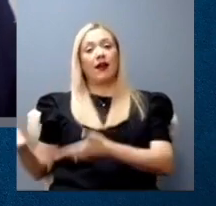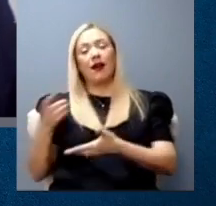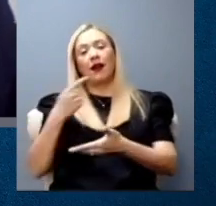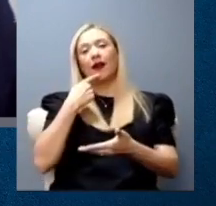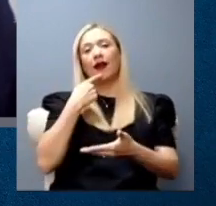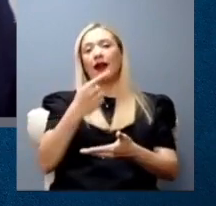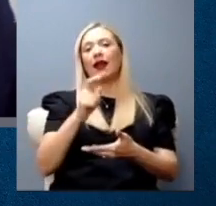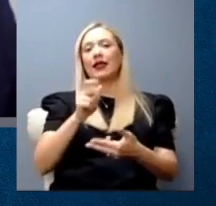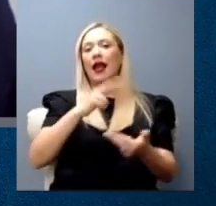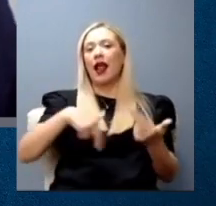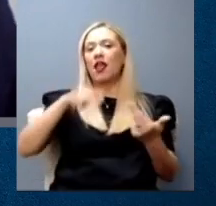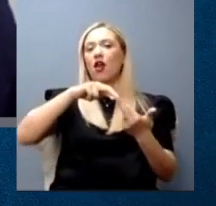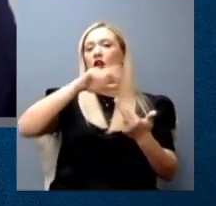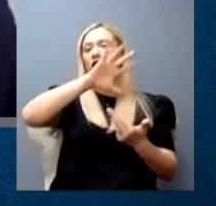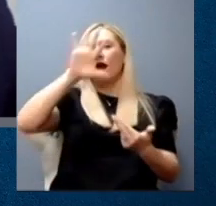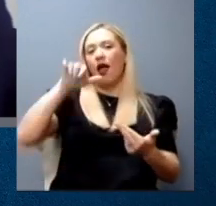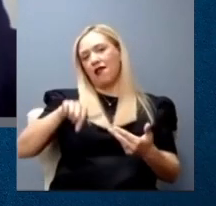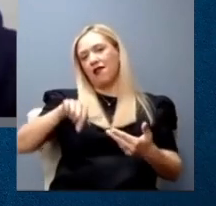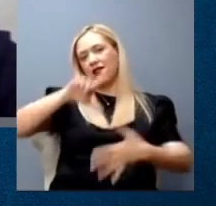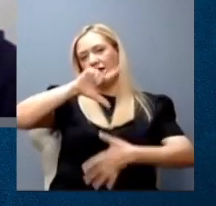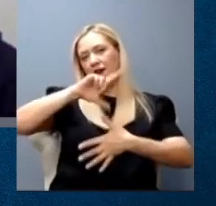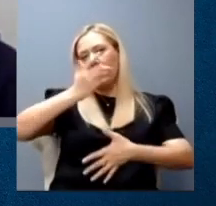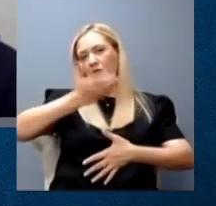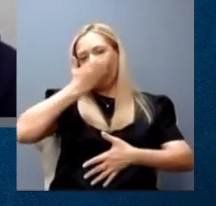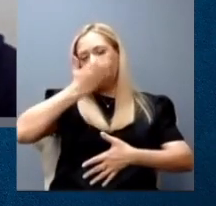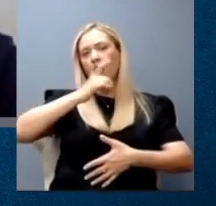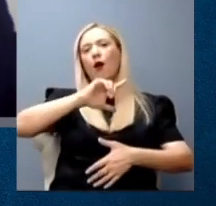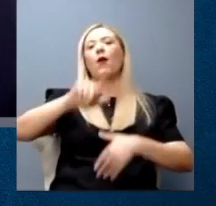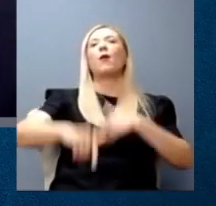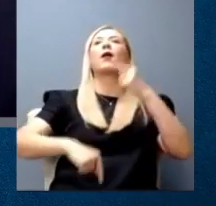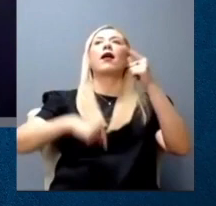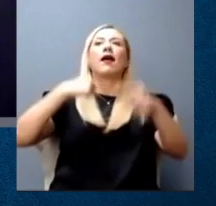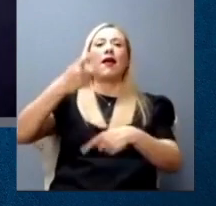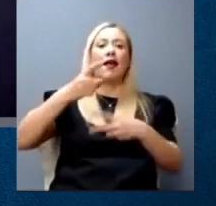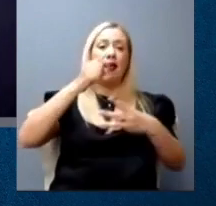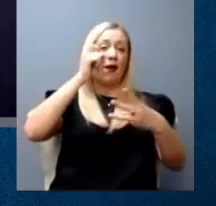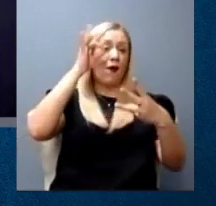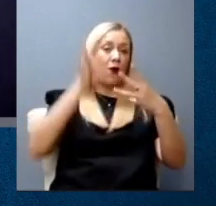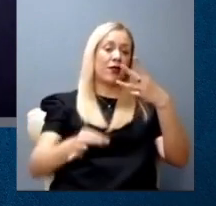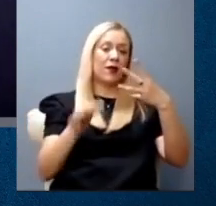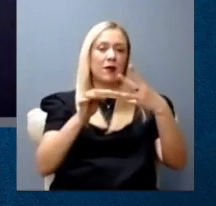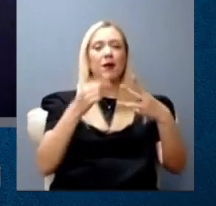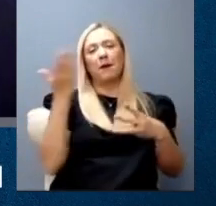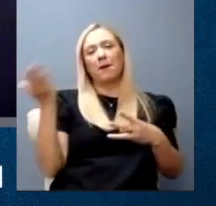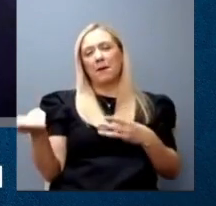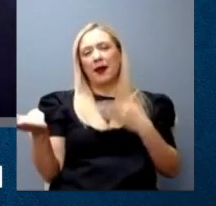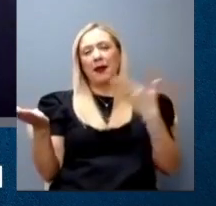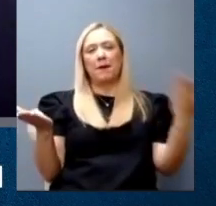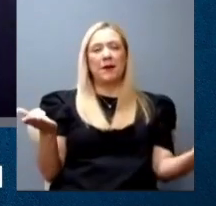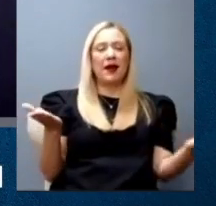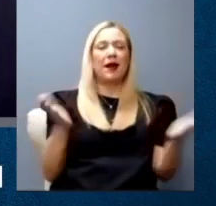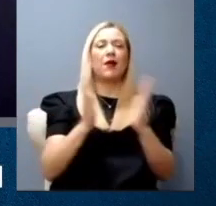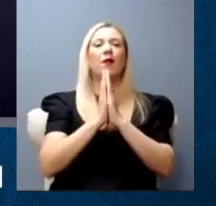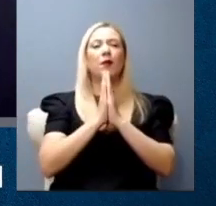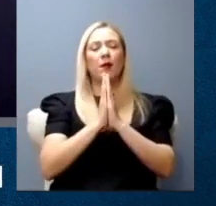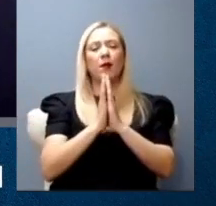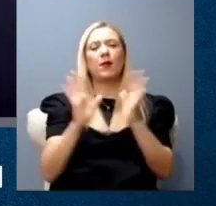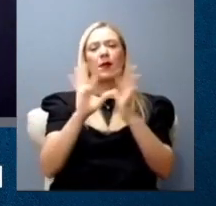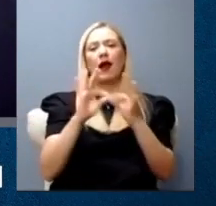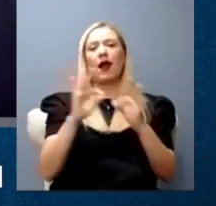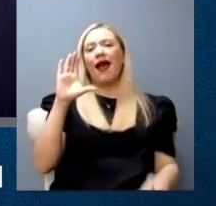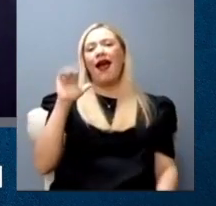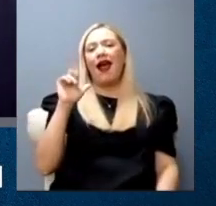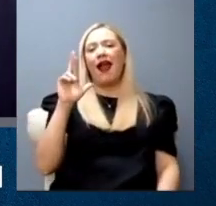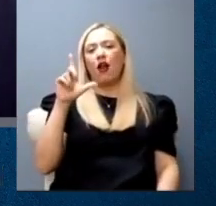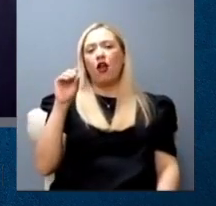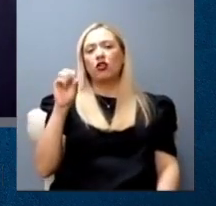sistema regional o de América Latina. Ya más adelante, en el último bloque, le pediría a Carlos que nos acompañe, nos mencione el